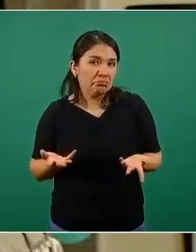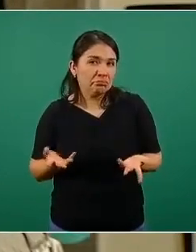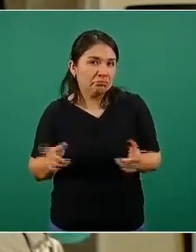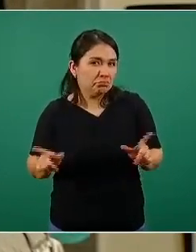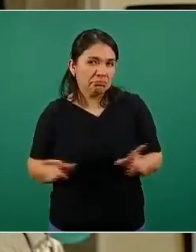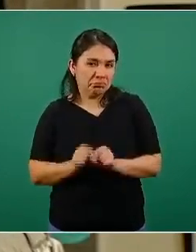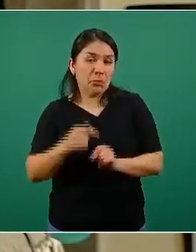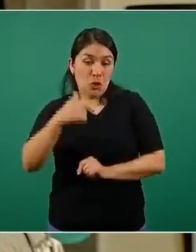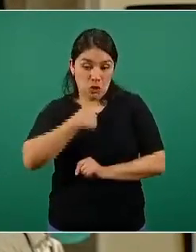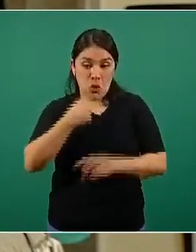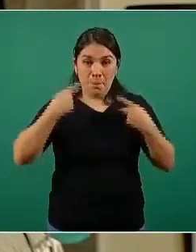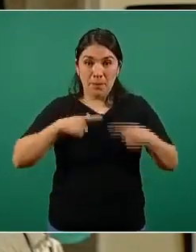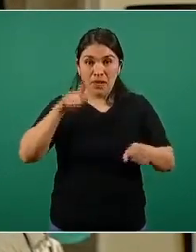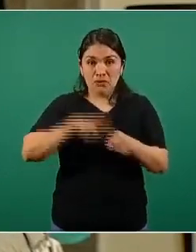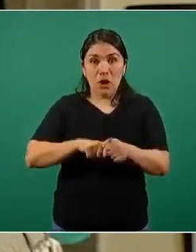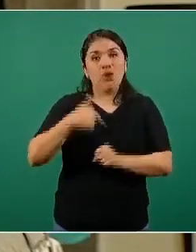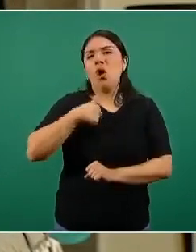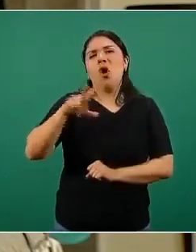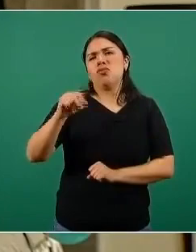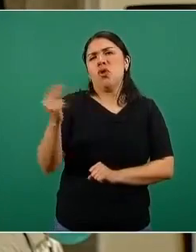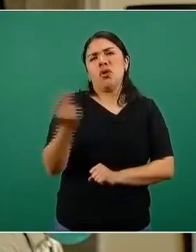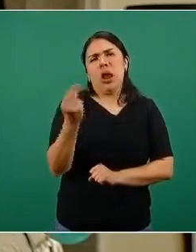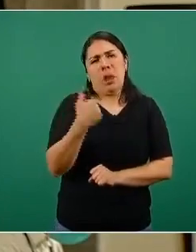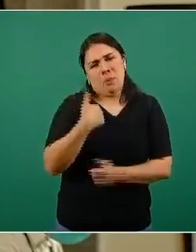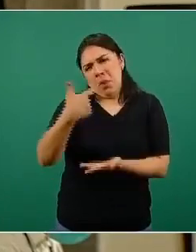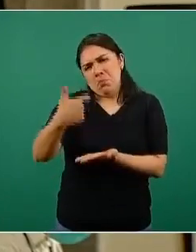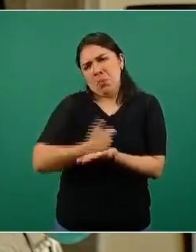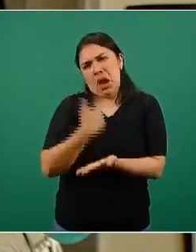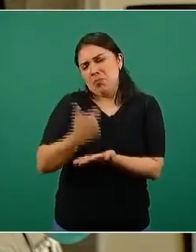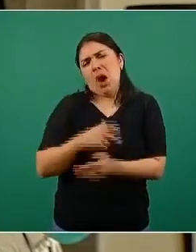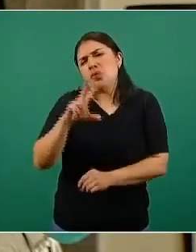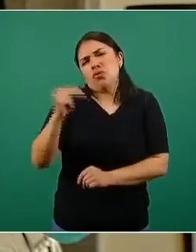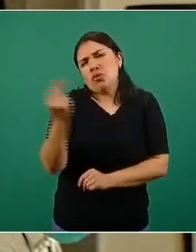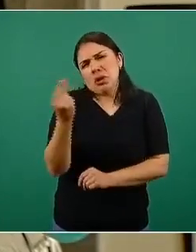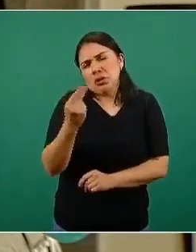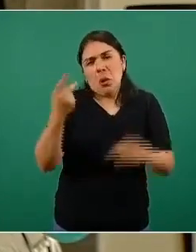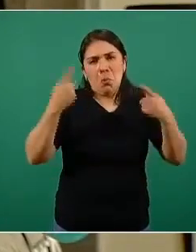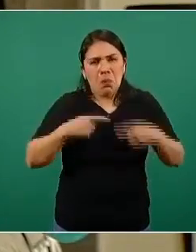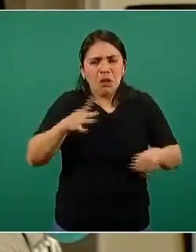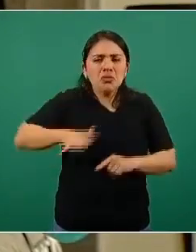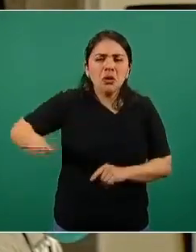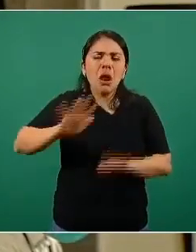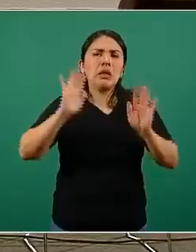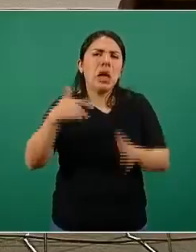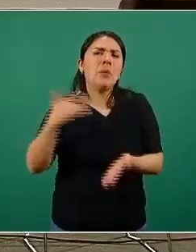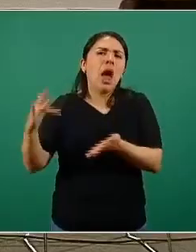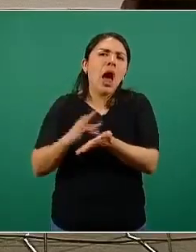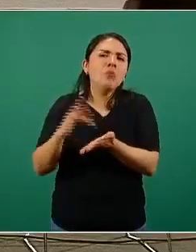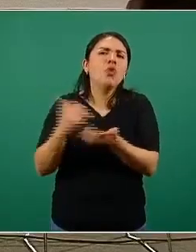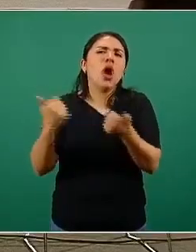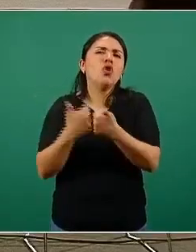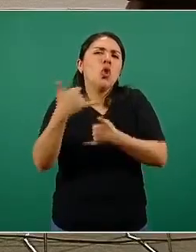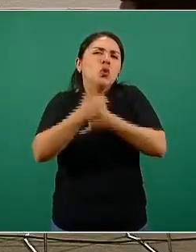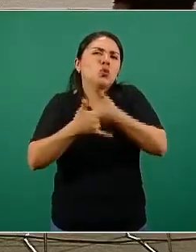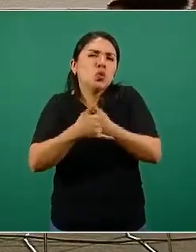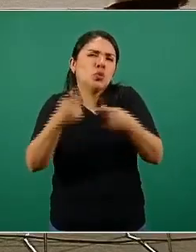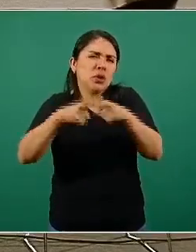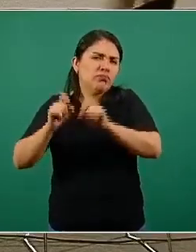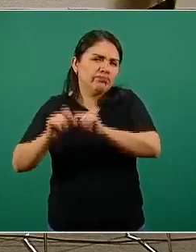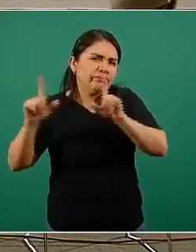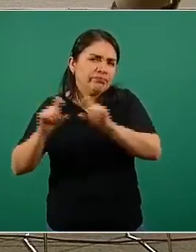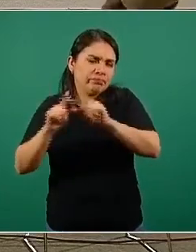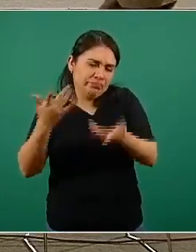de manera personal, yo no necesito ese tipo de apoyos. La gente nos apoya en los canales de YouTube. Gracias.